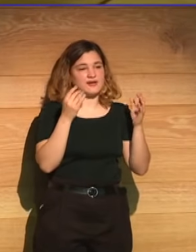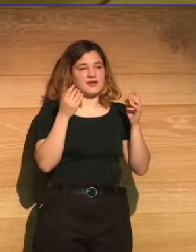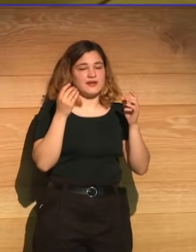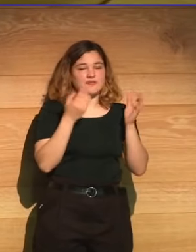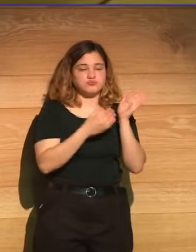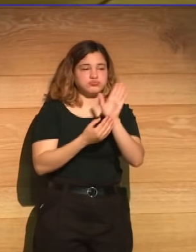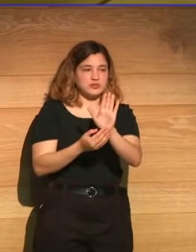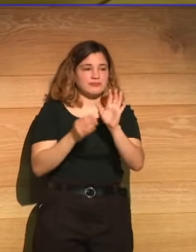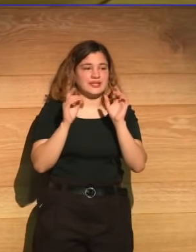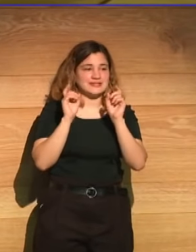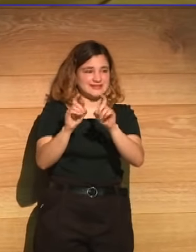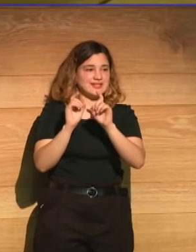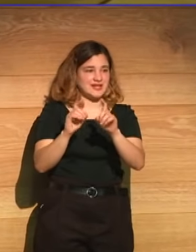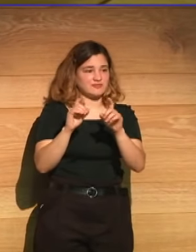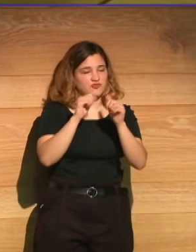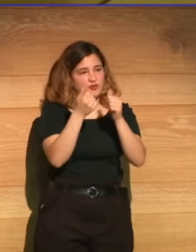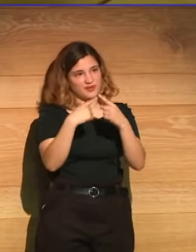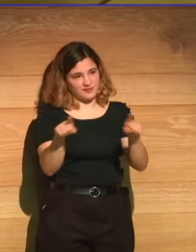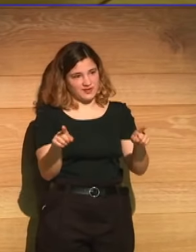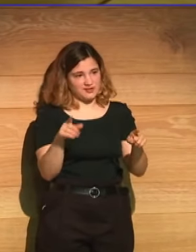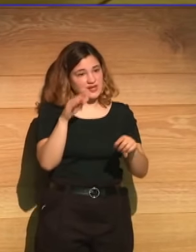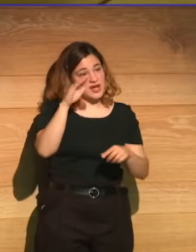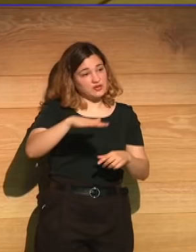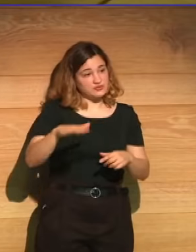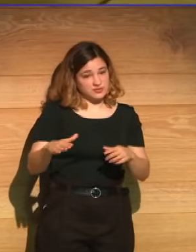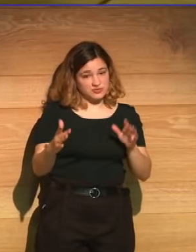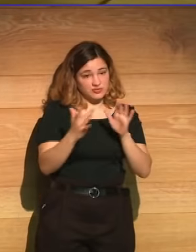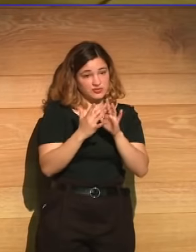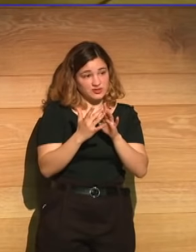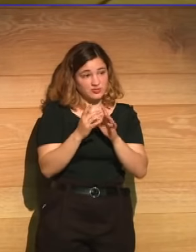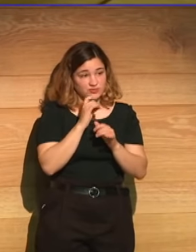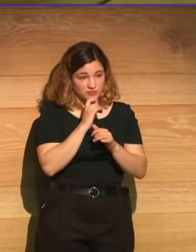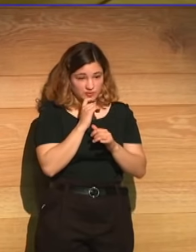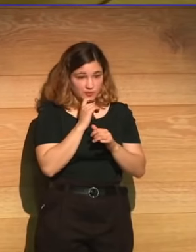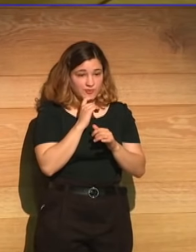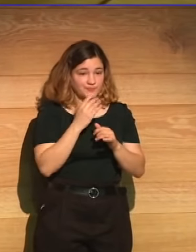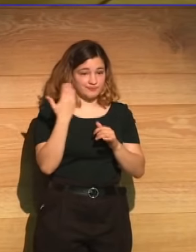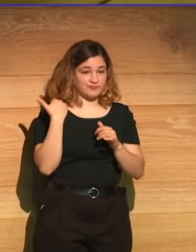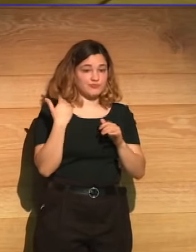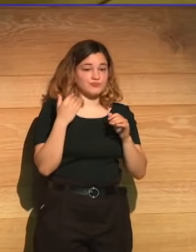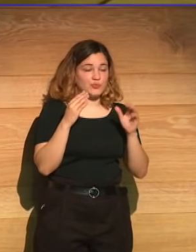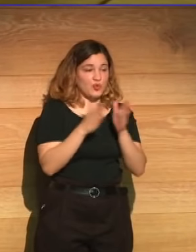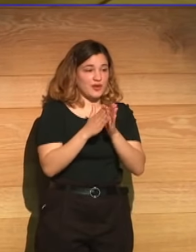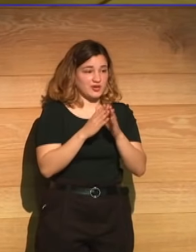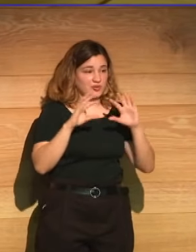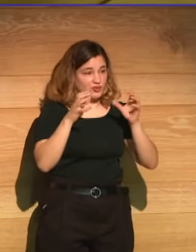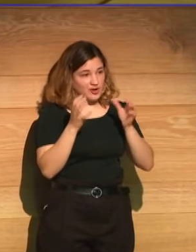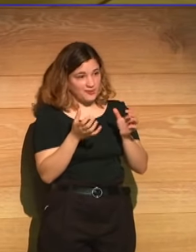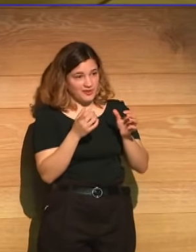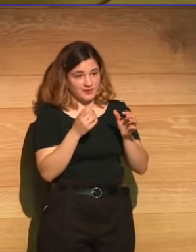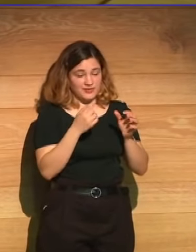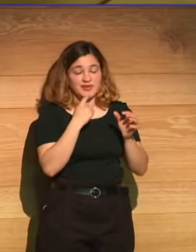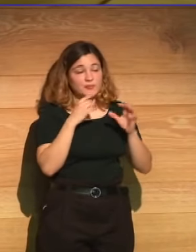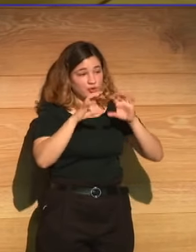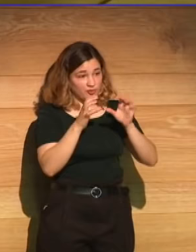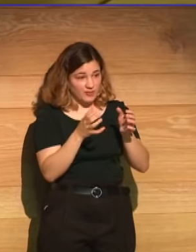diferente. A los niños llegamos, como han comentado todos mis compañeros, a través de programas de televisión, de radio, de WhatsApp. Todos hemos utilizado todas las vías